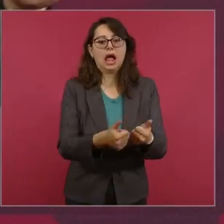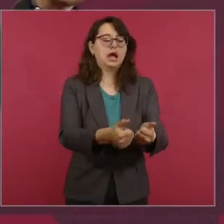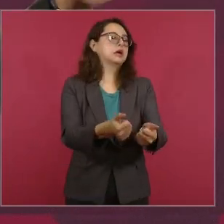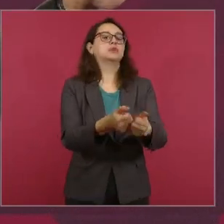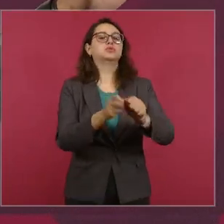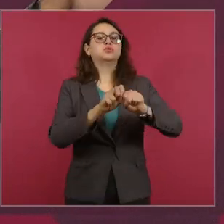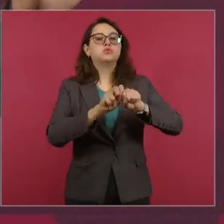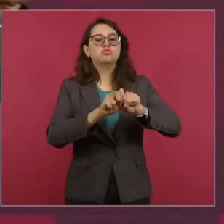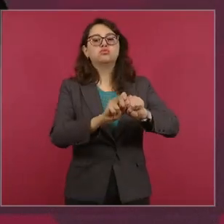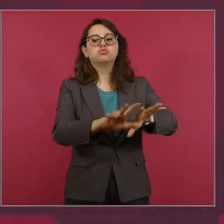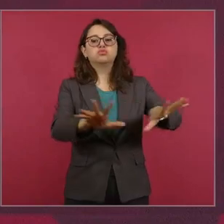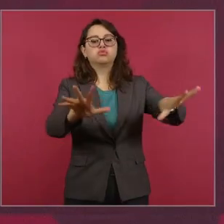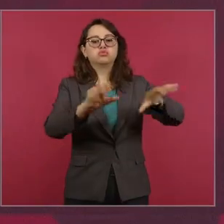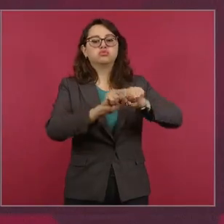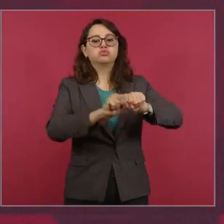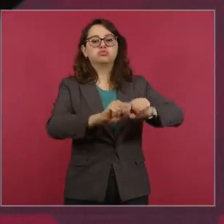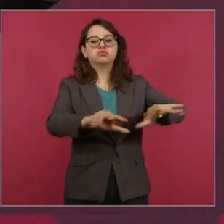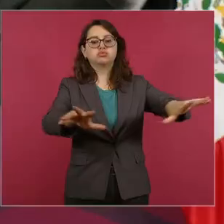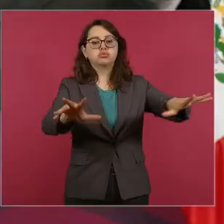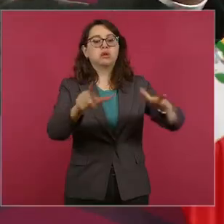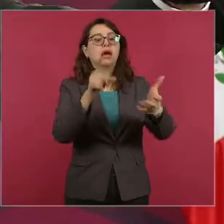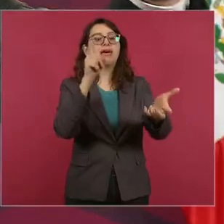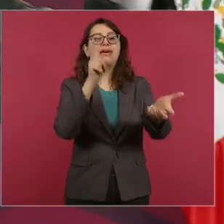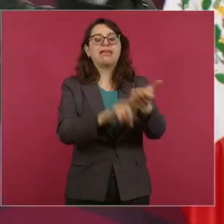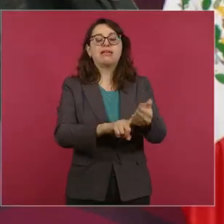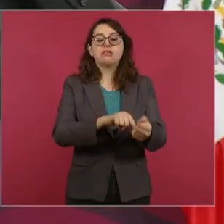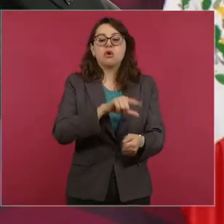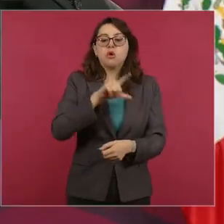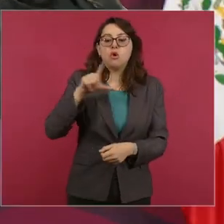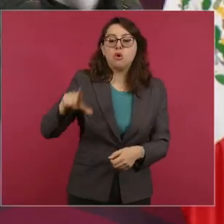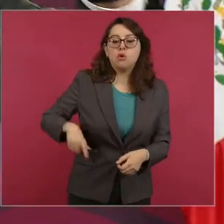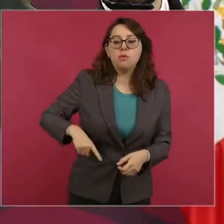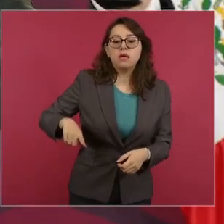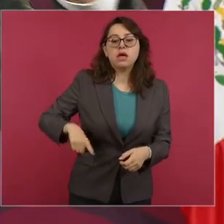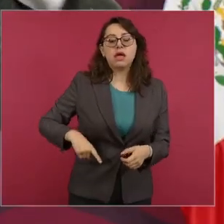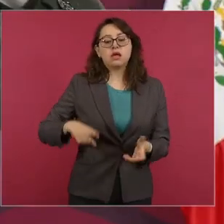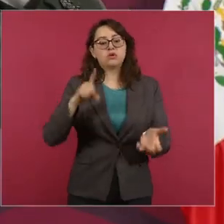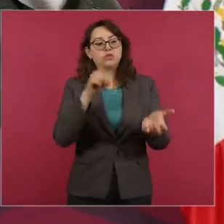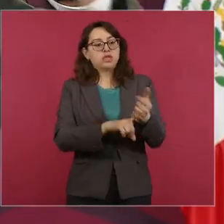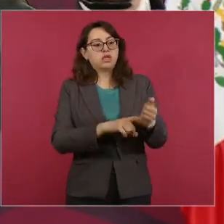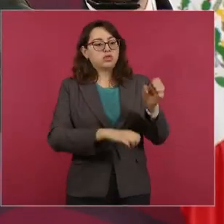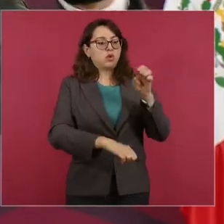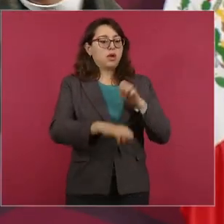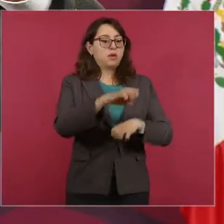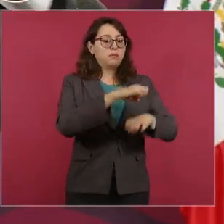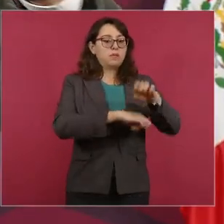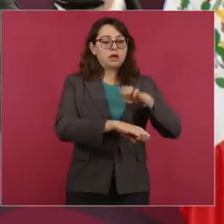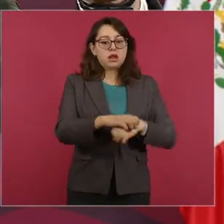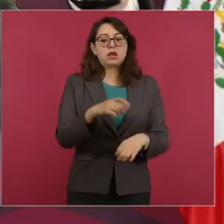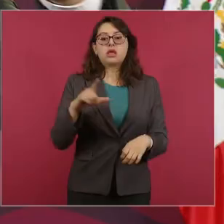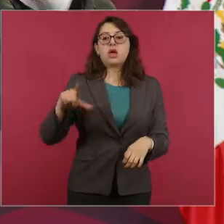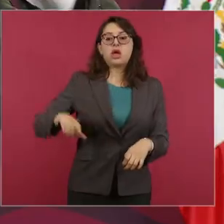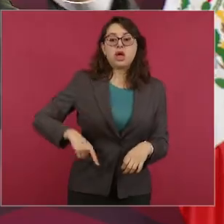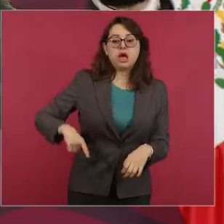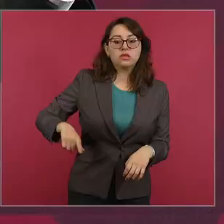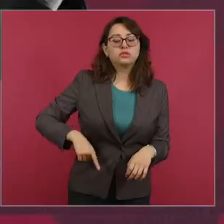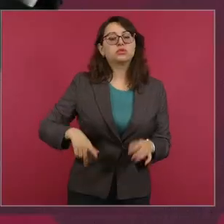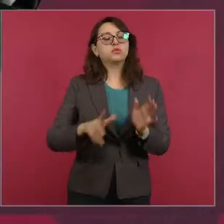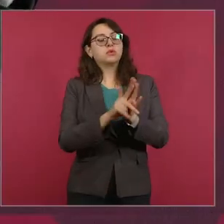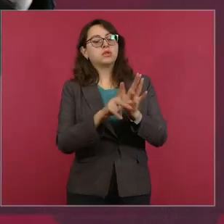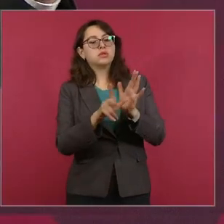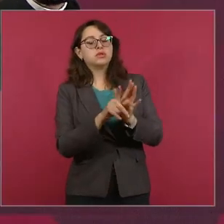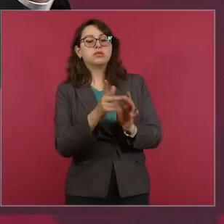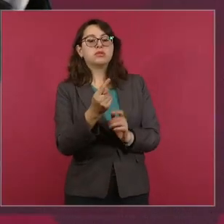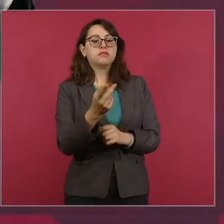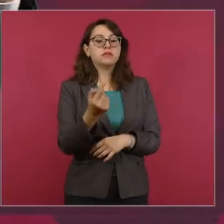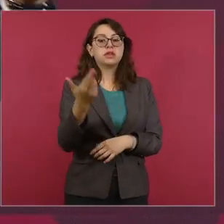para mantener estabilidad política, control político,